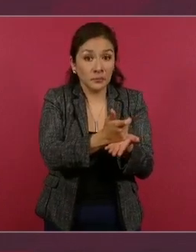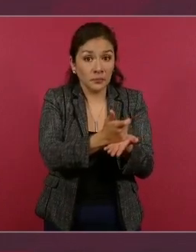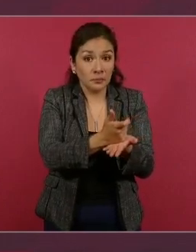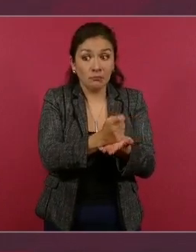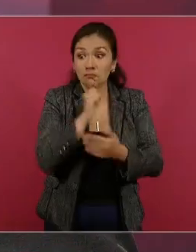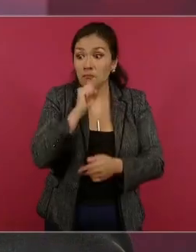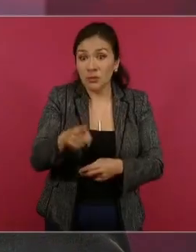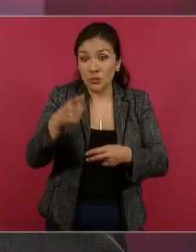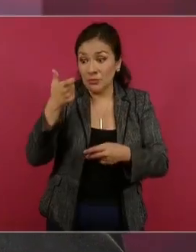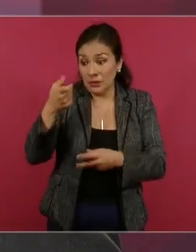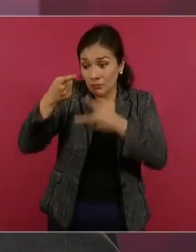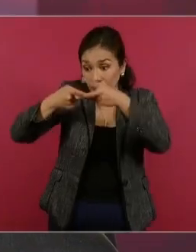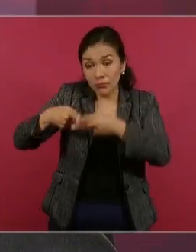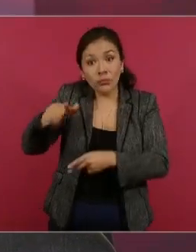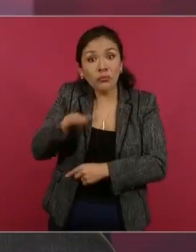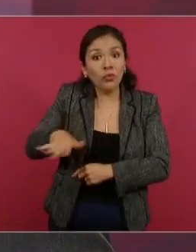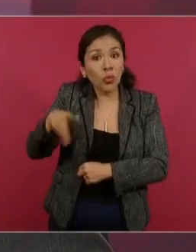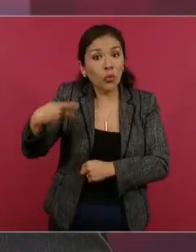por el presupuesto.